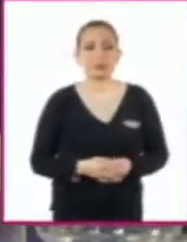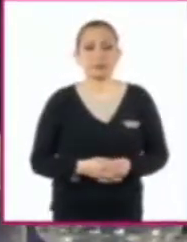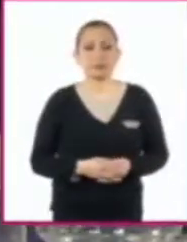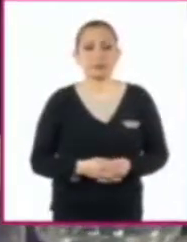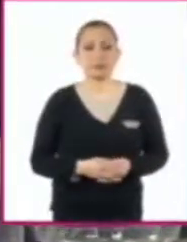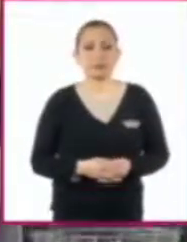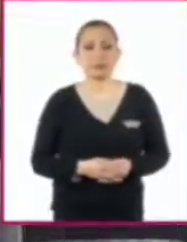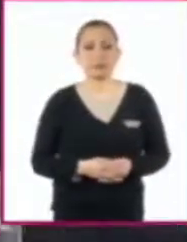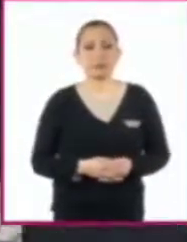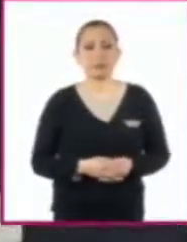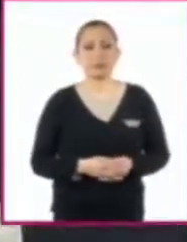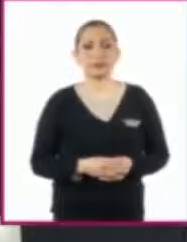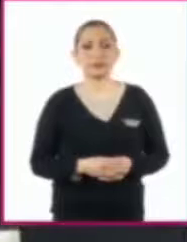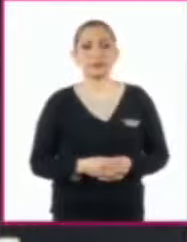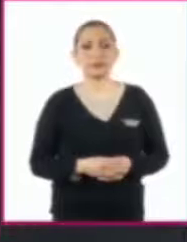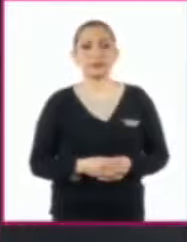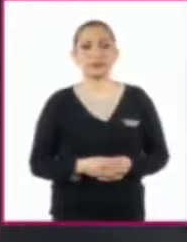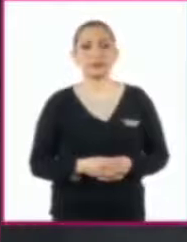Por favor.